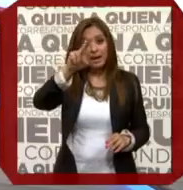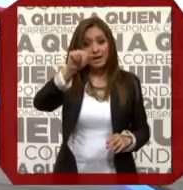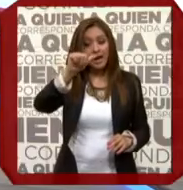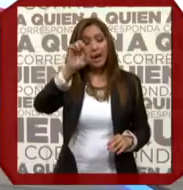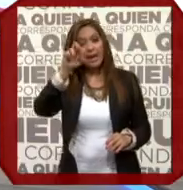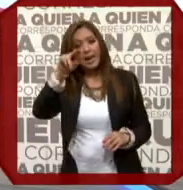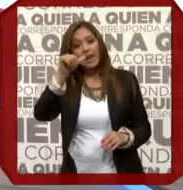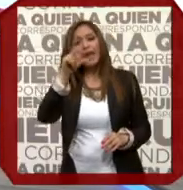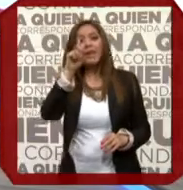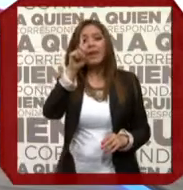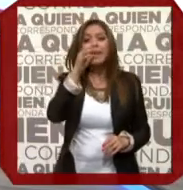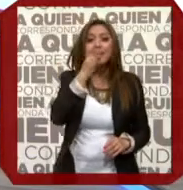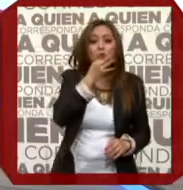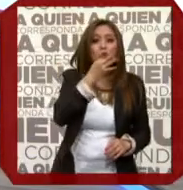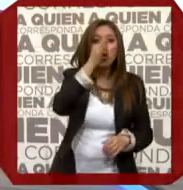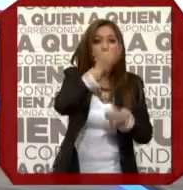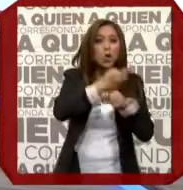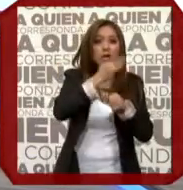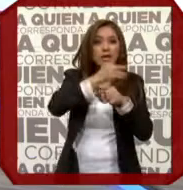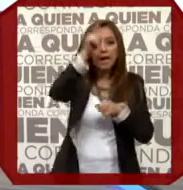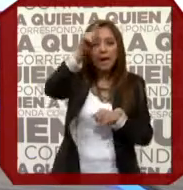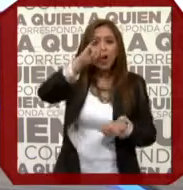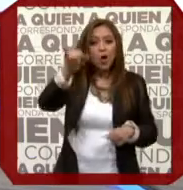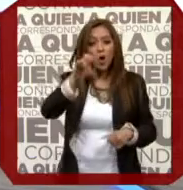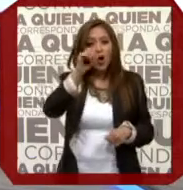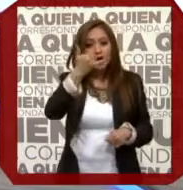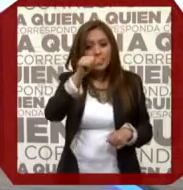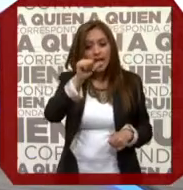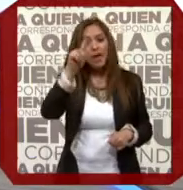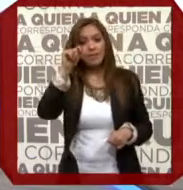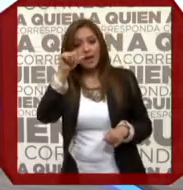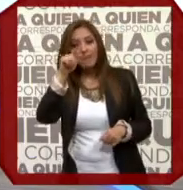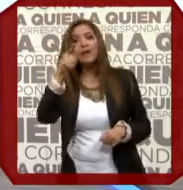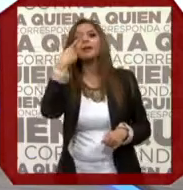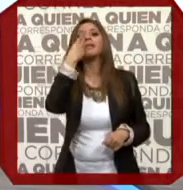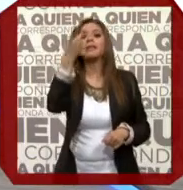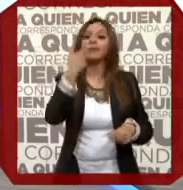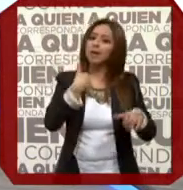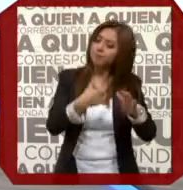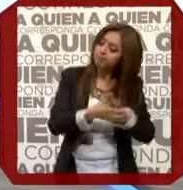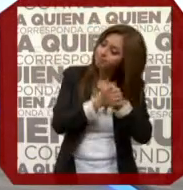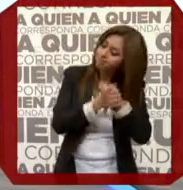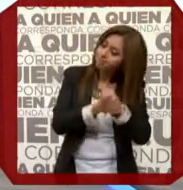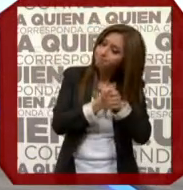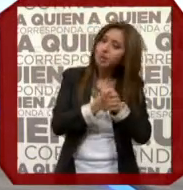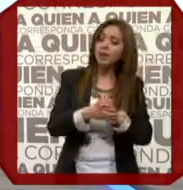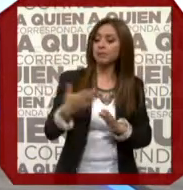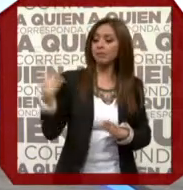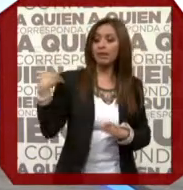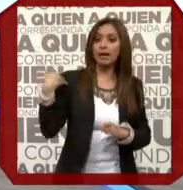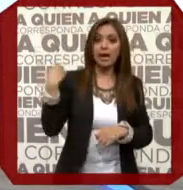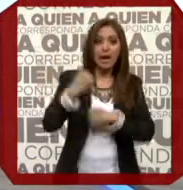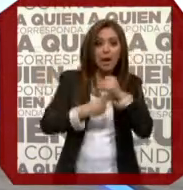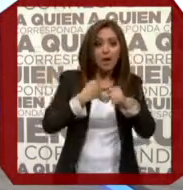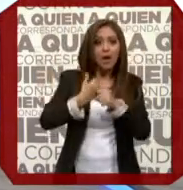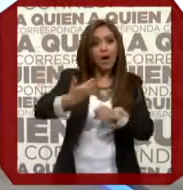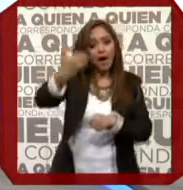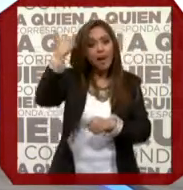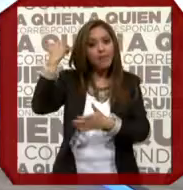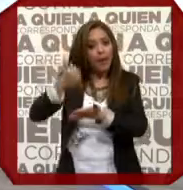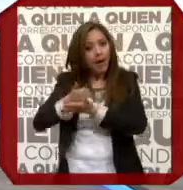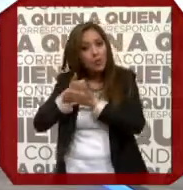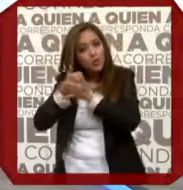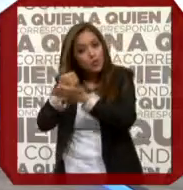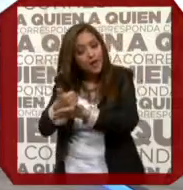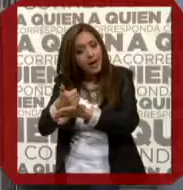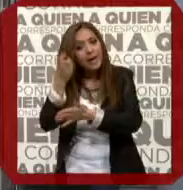todavía estábamos en la colonia La Joya, en Tlalpan, y le quería mandar un saludo muy afectuoso, ya que hace unos años se pudo apoyar su caso, y gracias